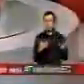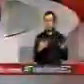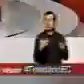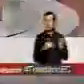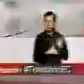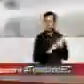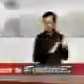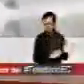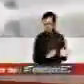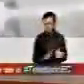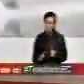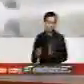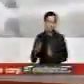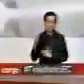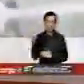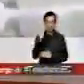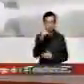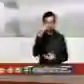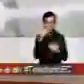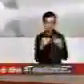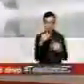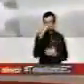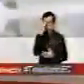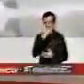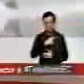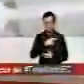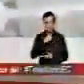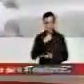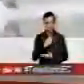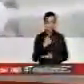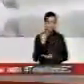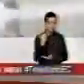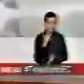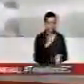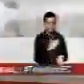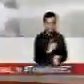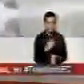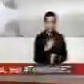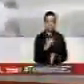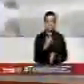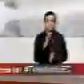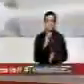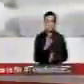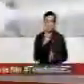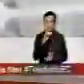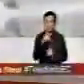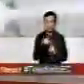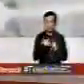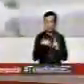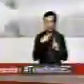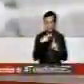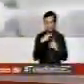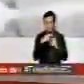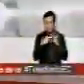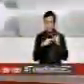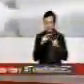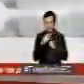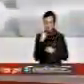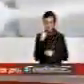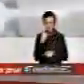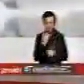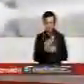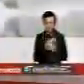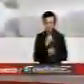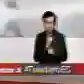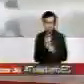el desarrollo de una audiencia con una resolución que en efecto promueve o establece los casos en que es